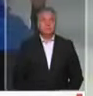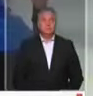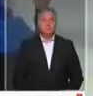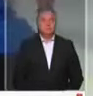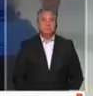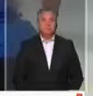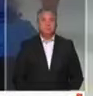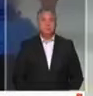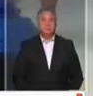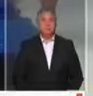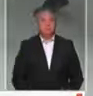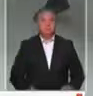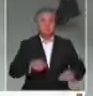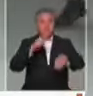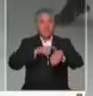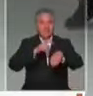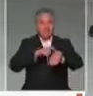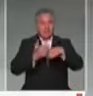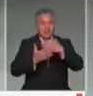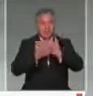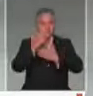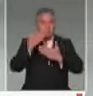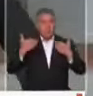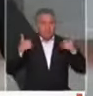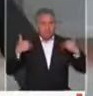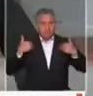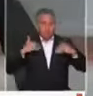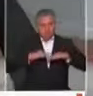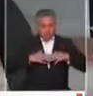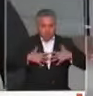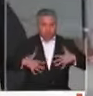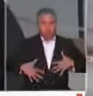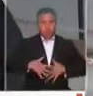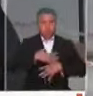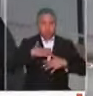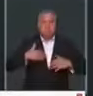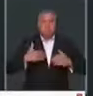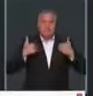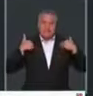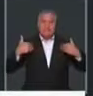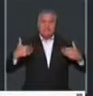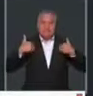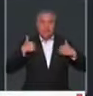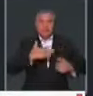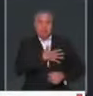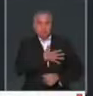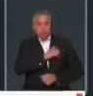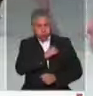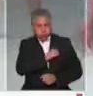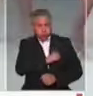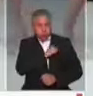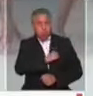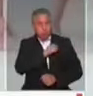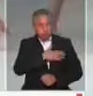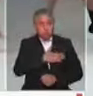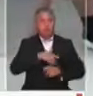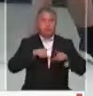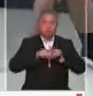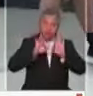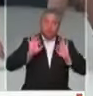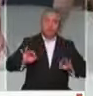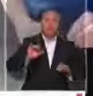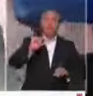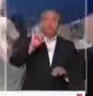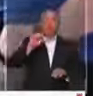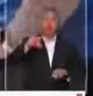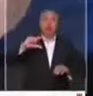Desde tempranas horas comienza el calentamiento físico. Aquí se mezclan duros ejercicios, cardio, yoga, que para alguien que no hace mucho